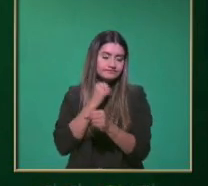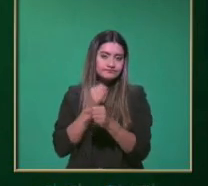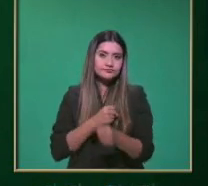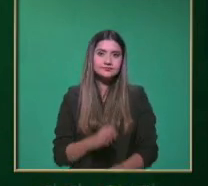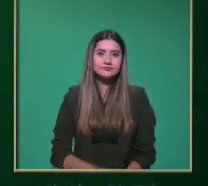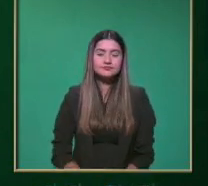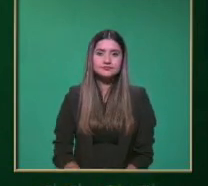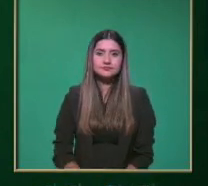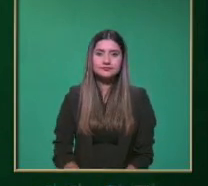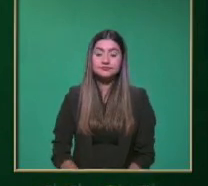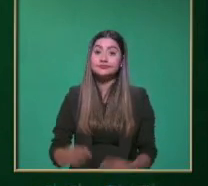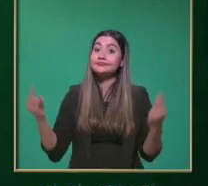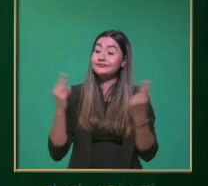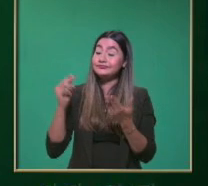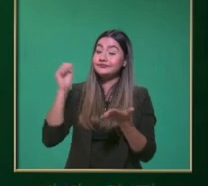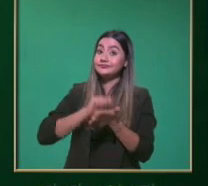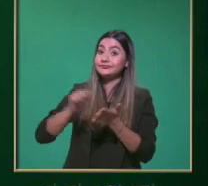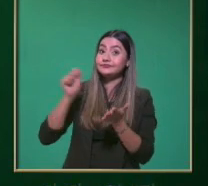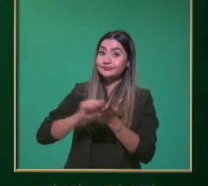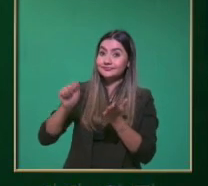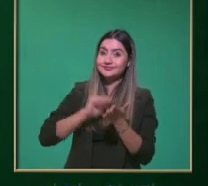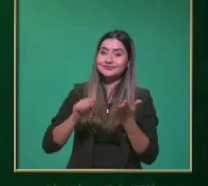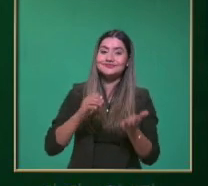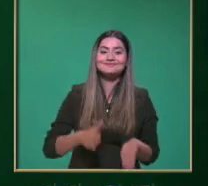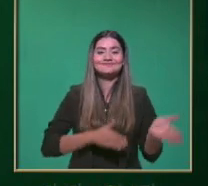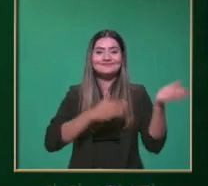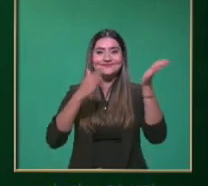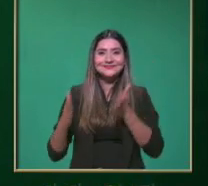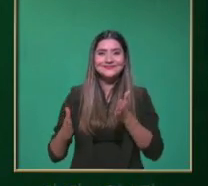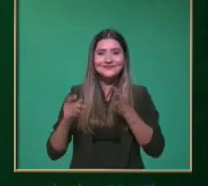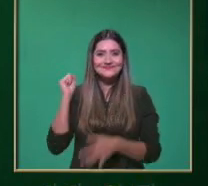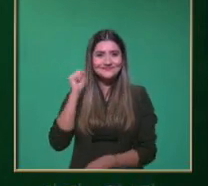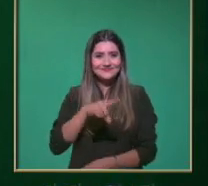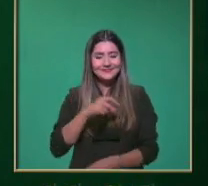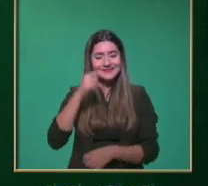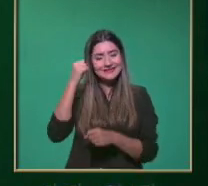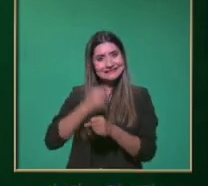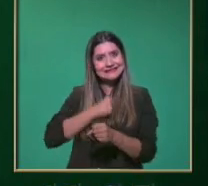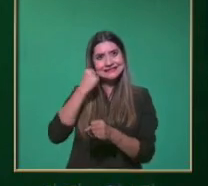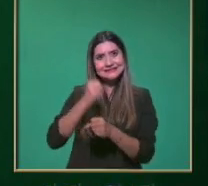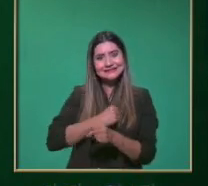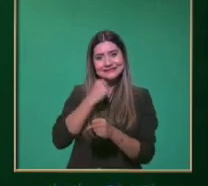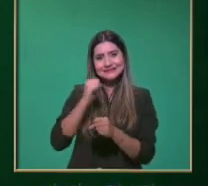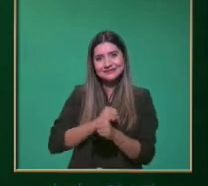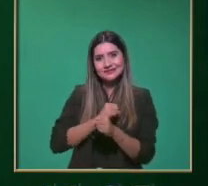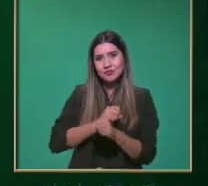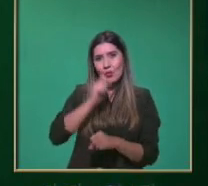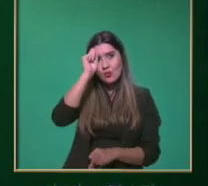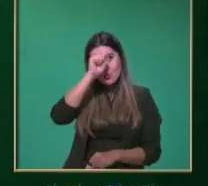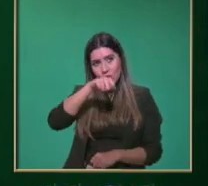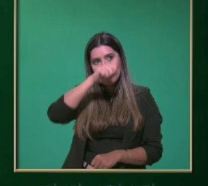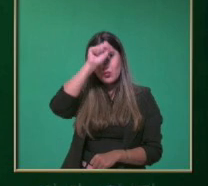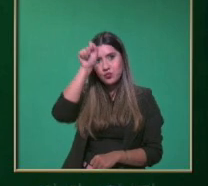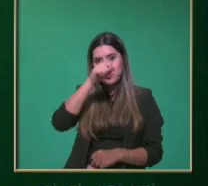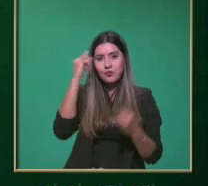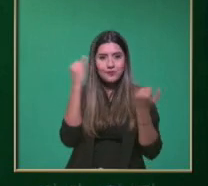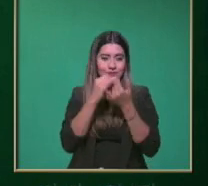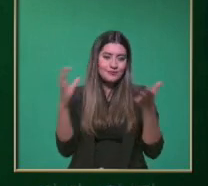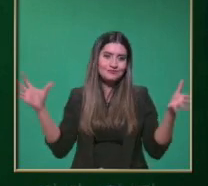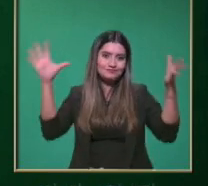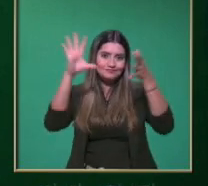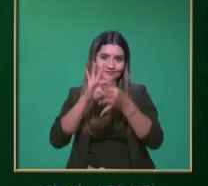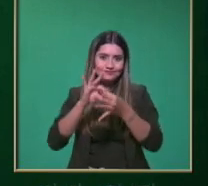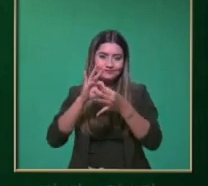de escribirlas. Ahora vas a repasarlas también con su sonido. Y